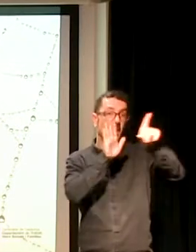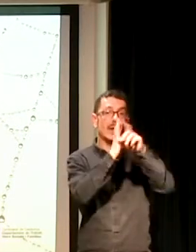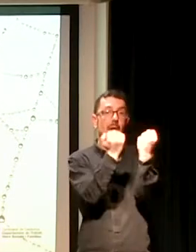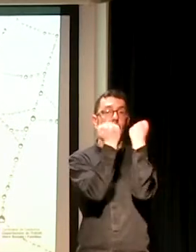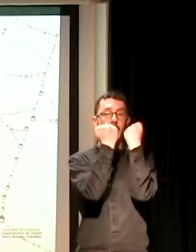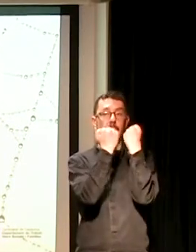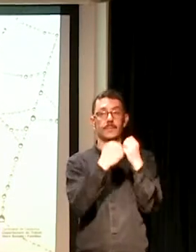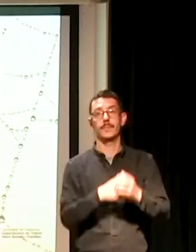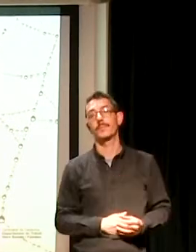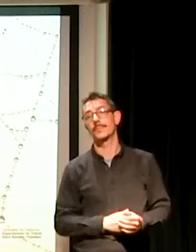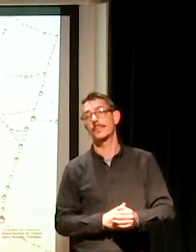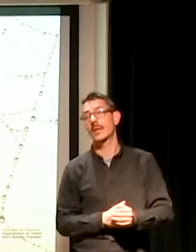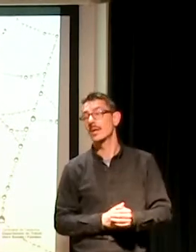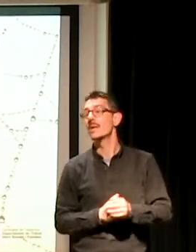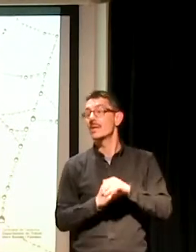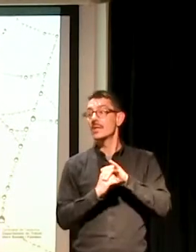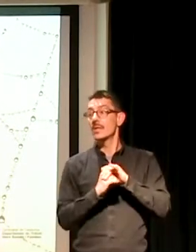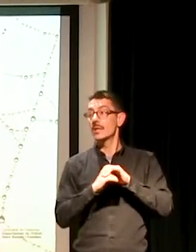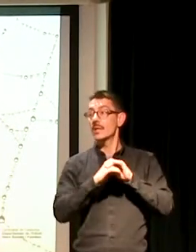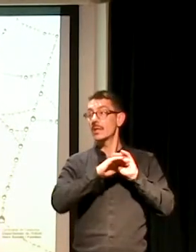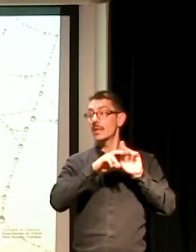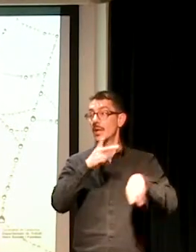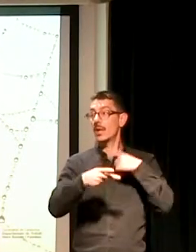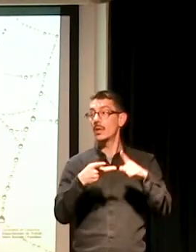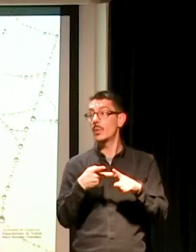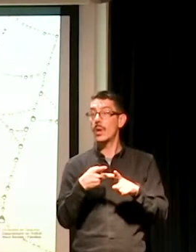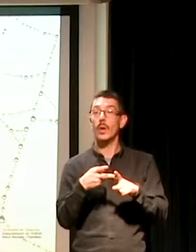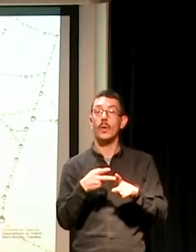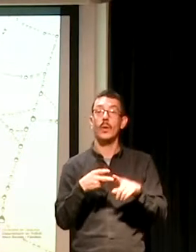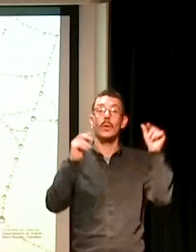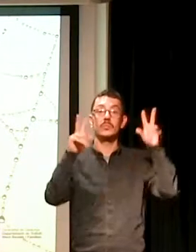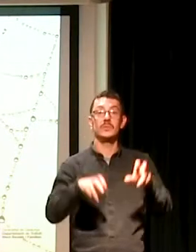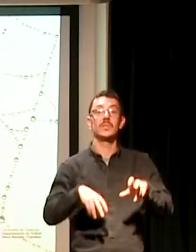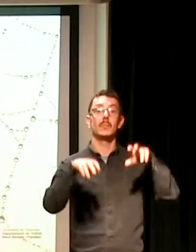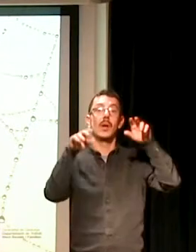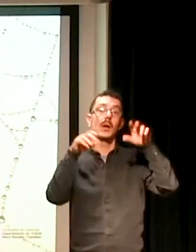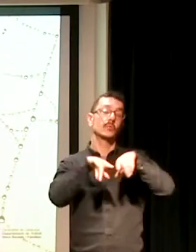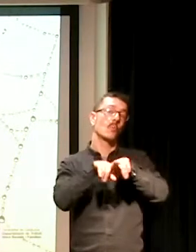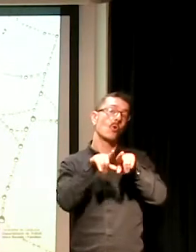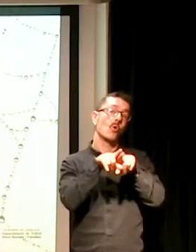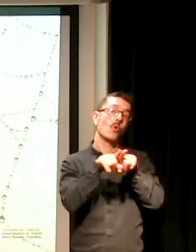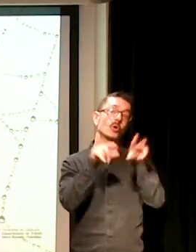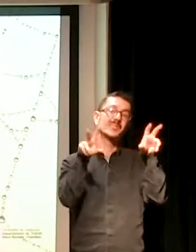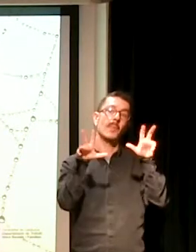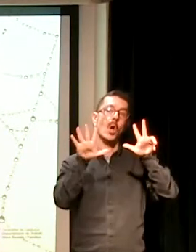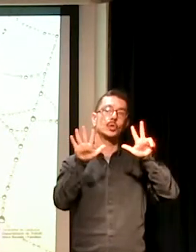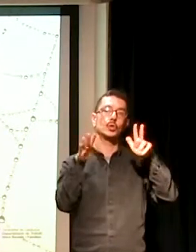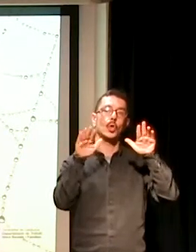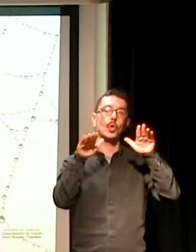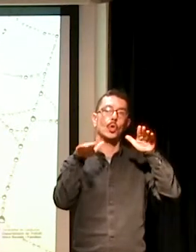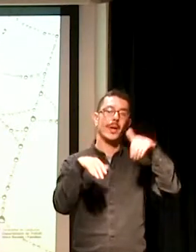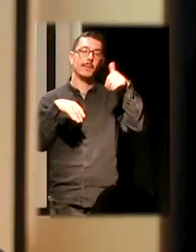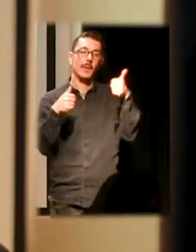derechos. Y luego ha salido el melón del 8M, que yo no lo voy a abrir porque es